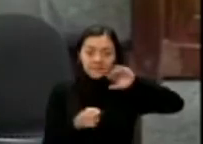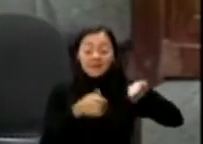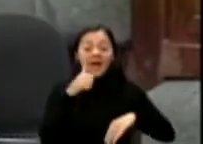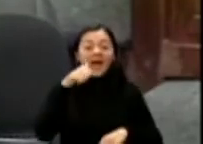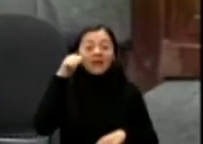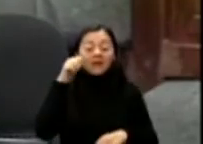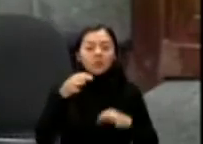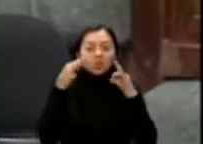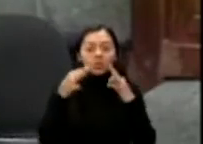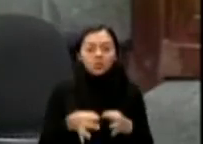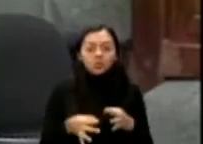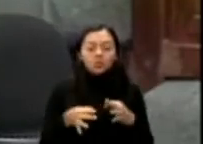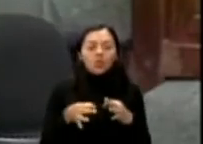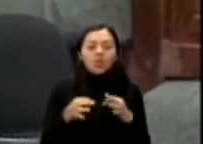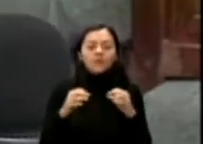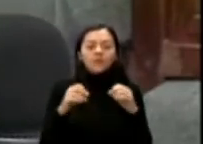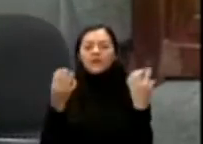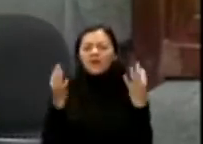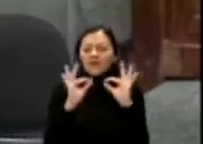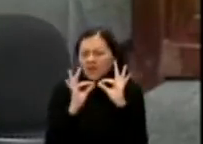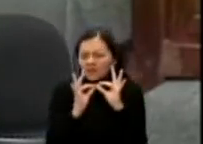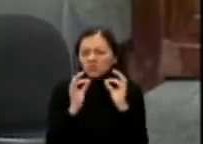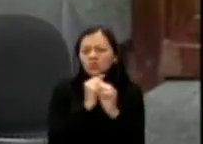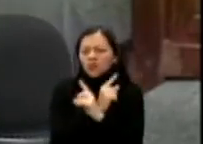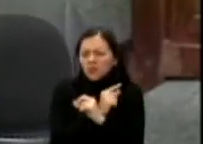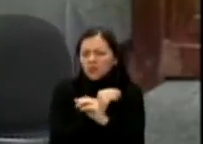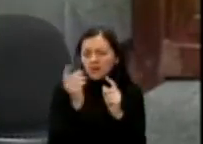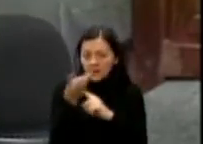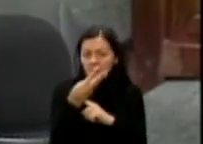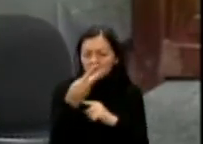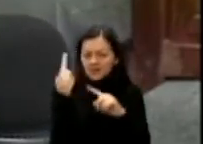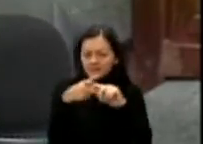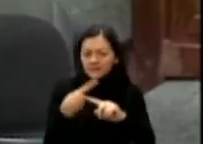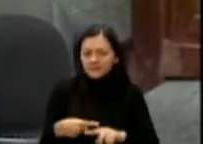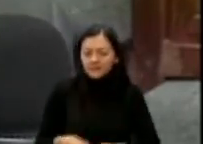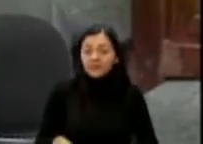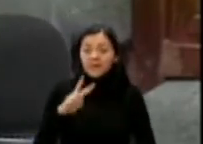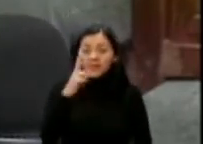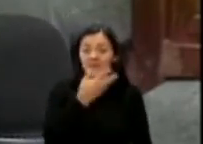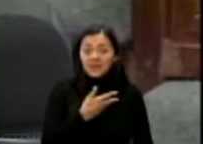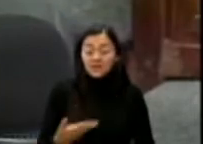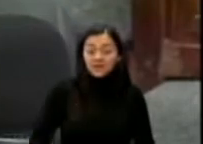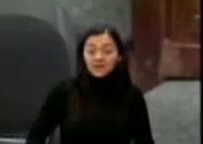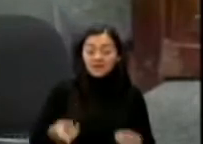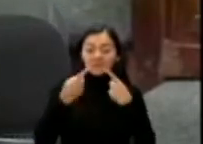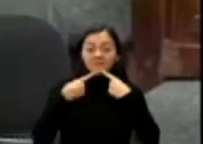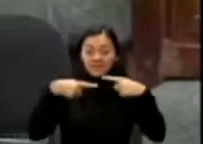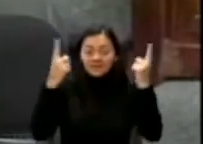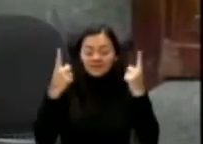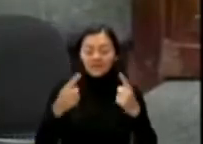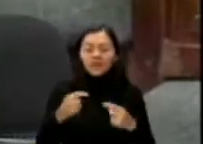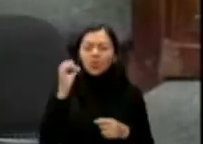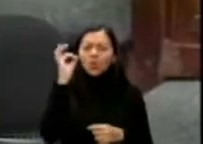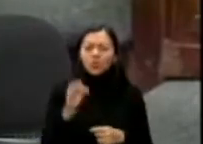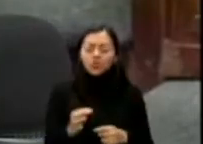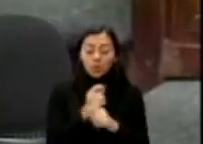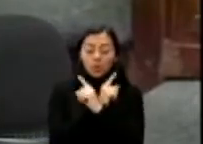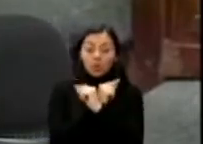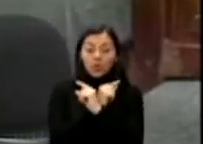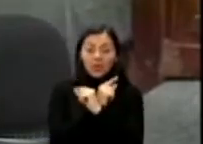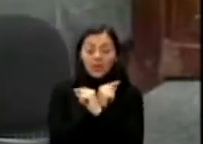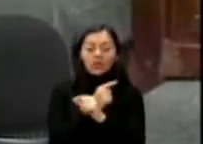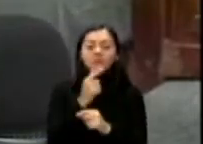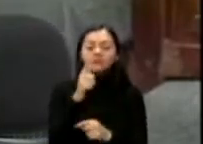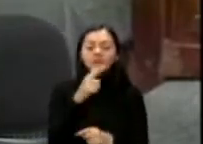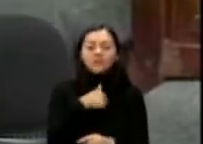vamos a través de las redes sociales de este diálogo con el vicepresidente desde la amazonía un usuario de twitter luis silva decía que